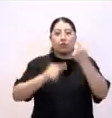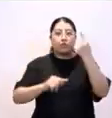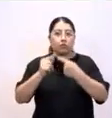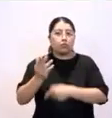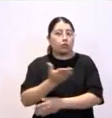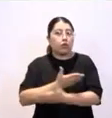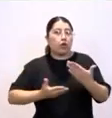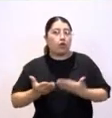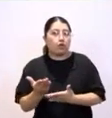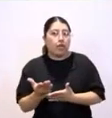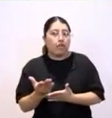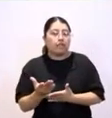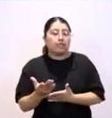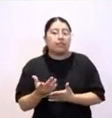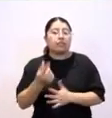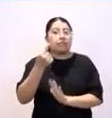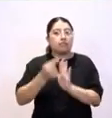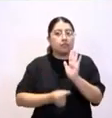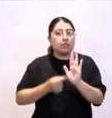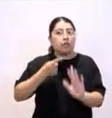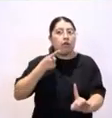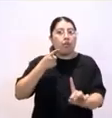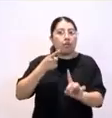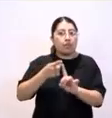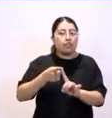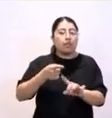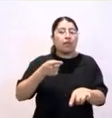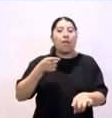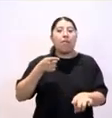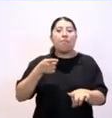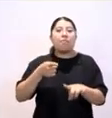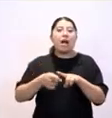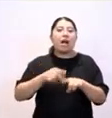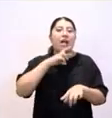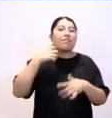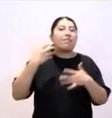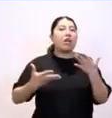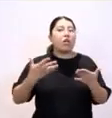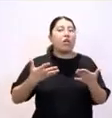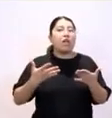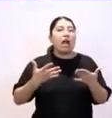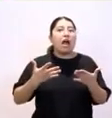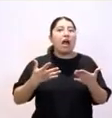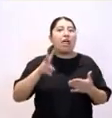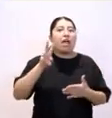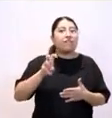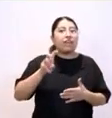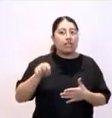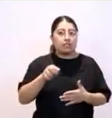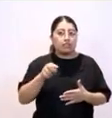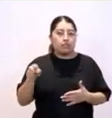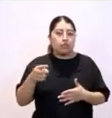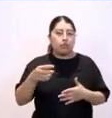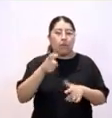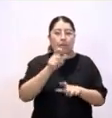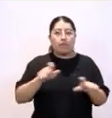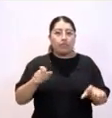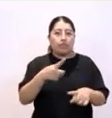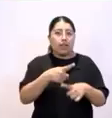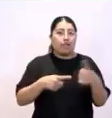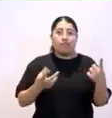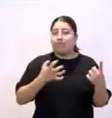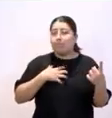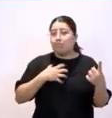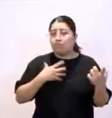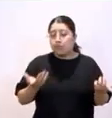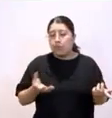un criterio objetivo para valorar si es apropiado o no es apropiado. No dividamos entre personas, porque somos poca